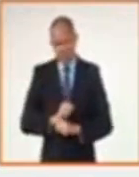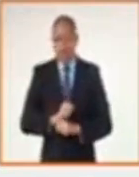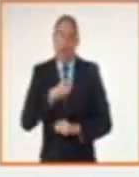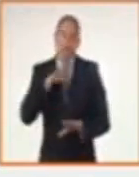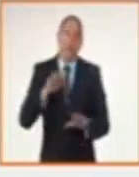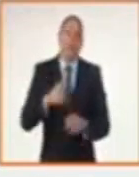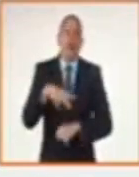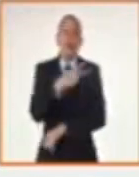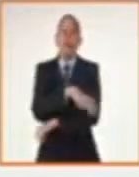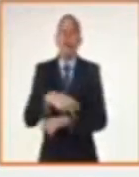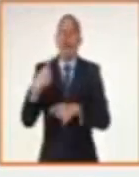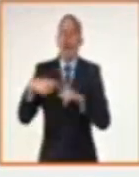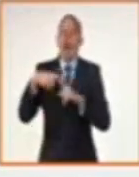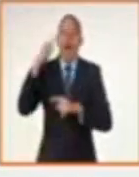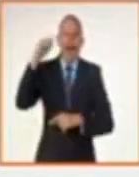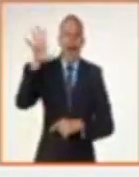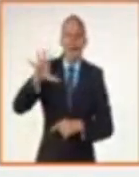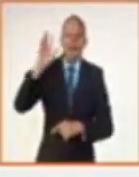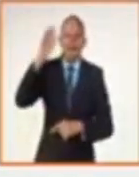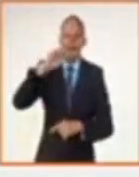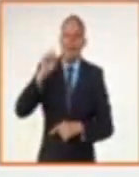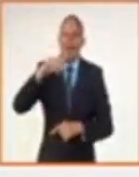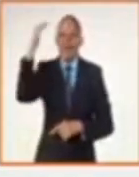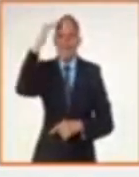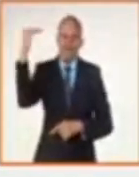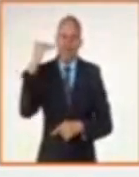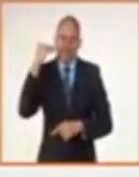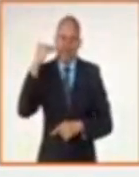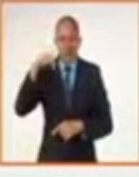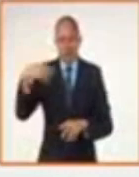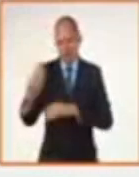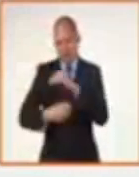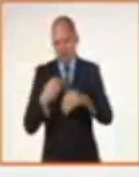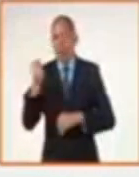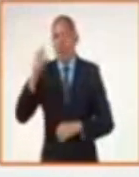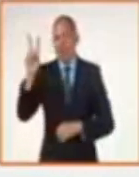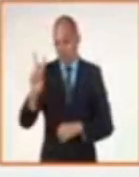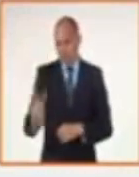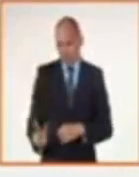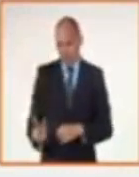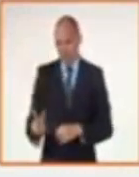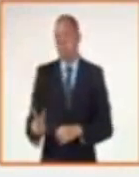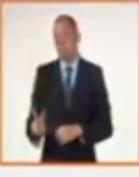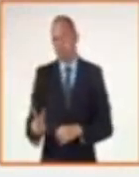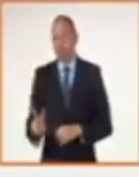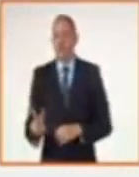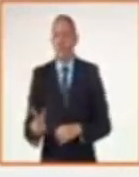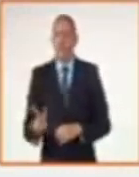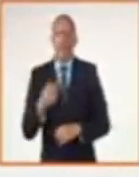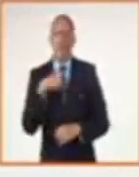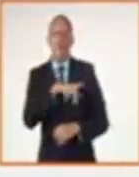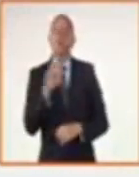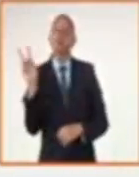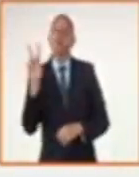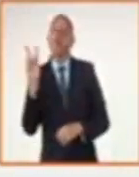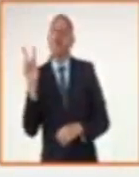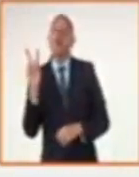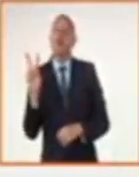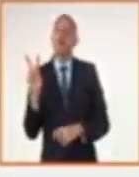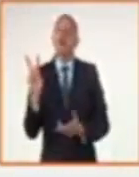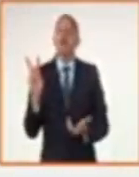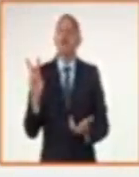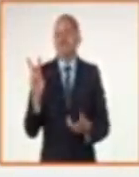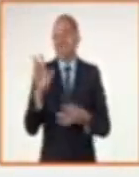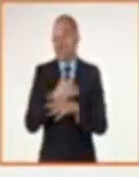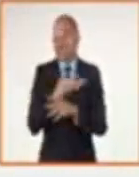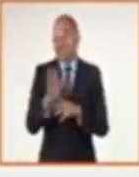carácter, o Venezuela, por ejemplo, tienen procesos distinto, pero ¿qué tiene Cuba? En cualquier caso, la primera,